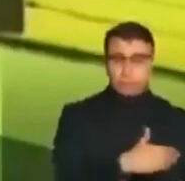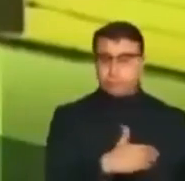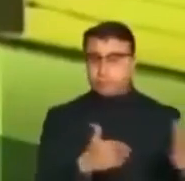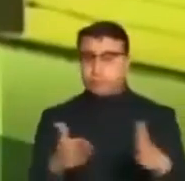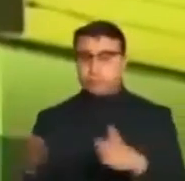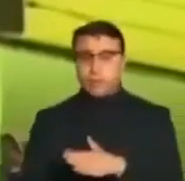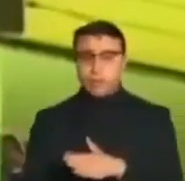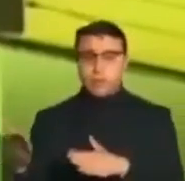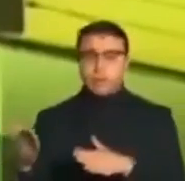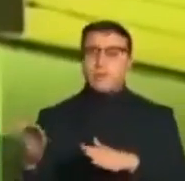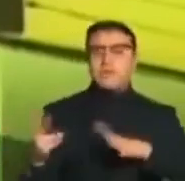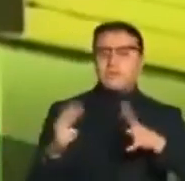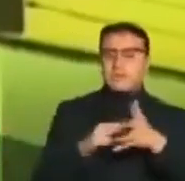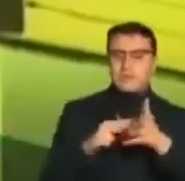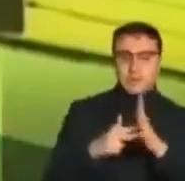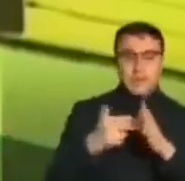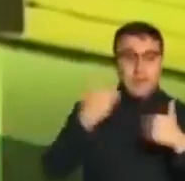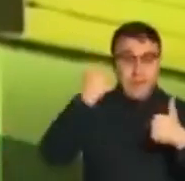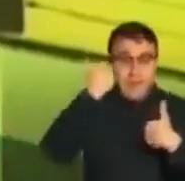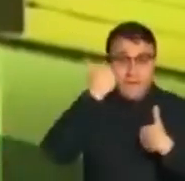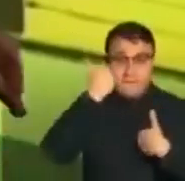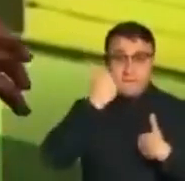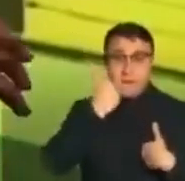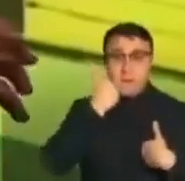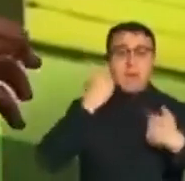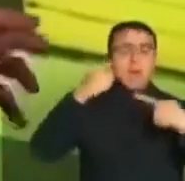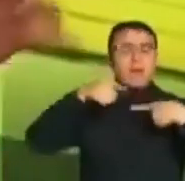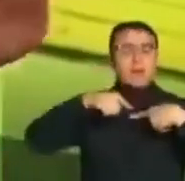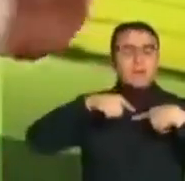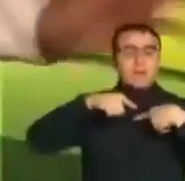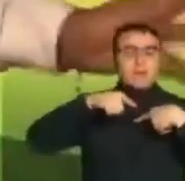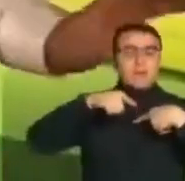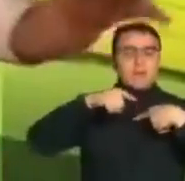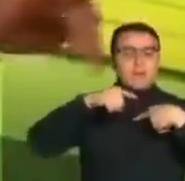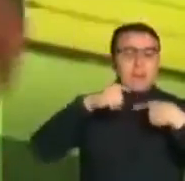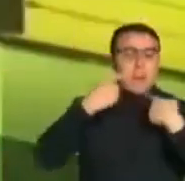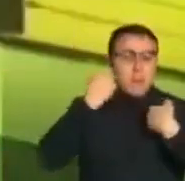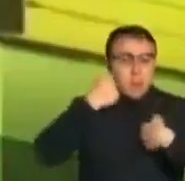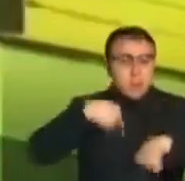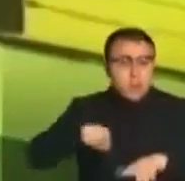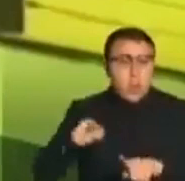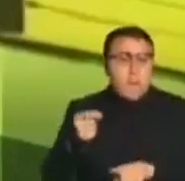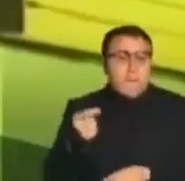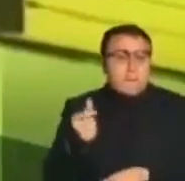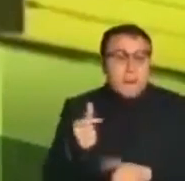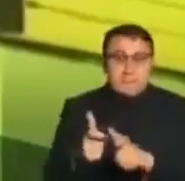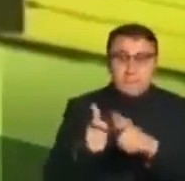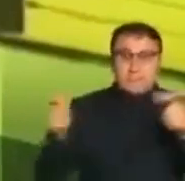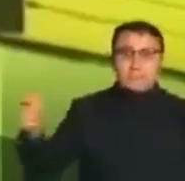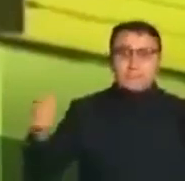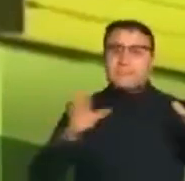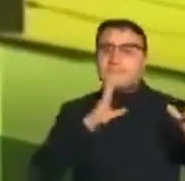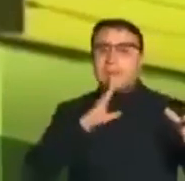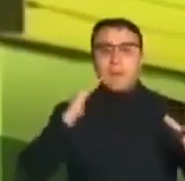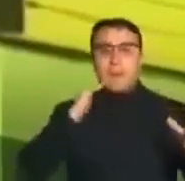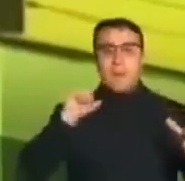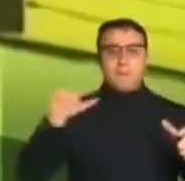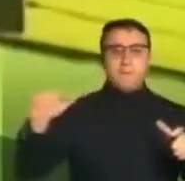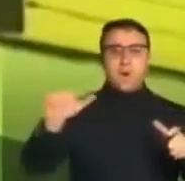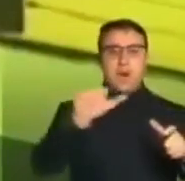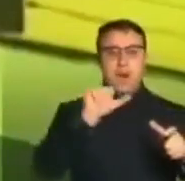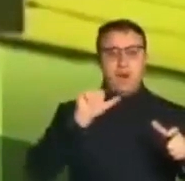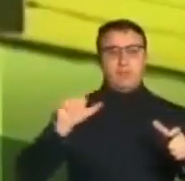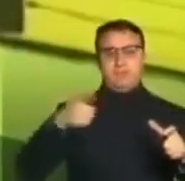Eso significa una enfermedad exclusivamente, casi exclusivamente de la mujer.